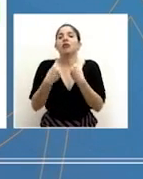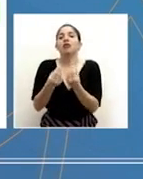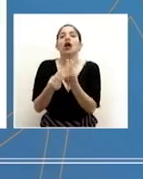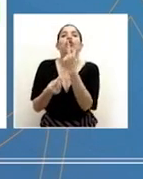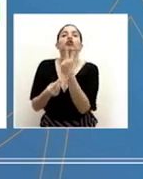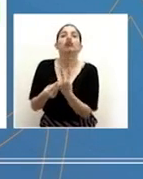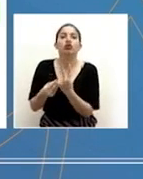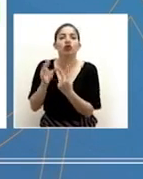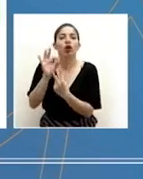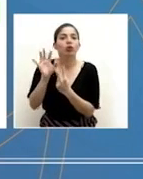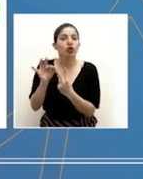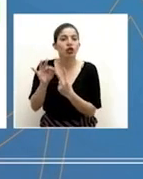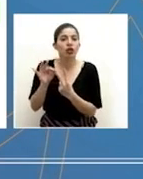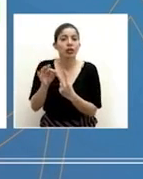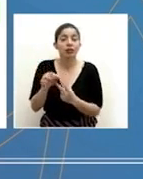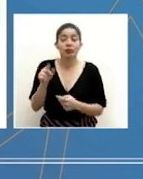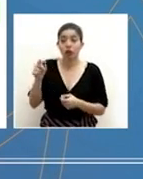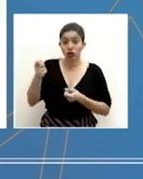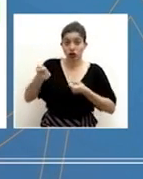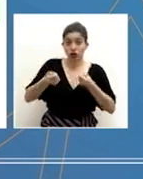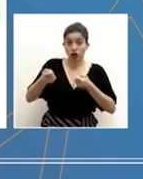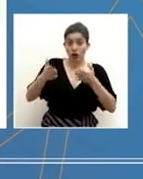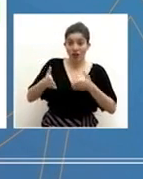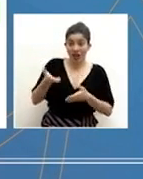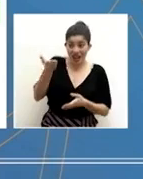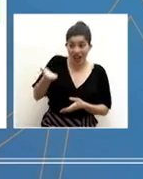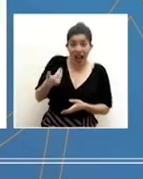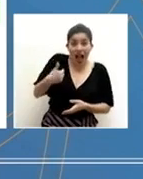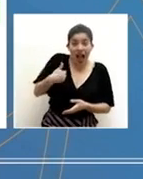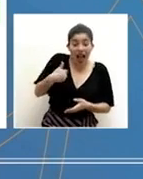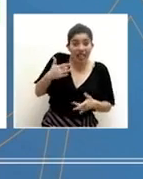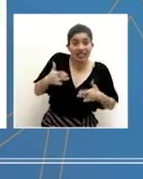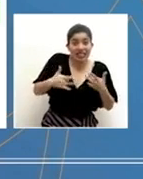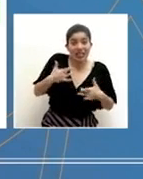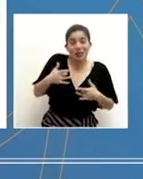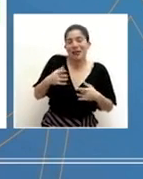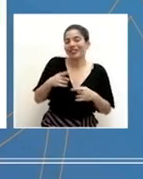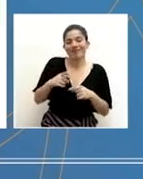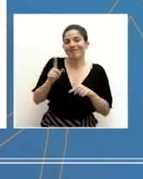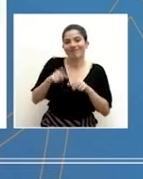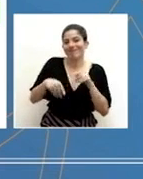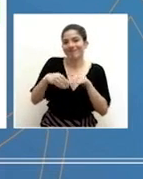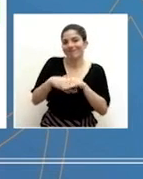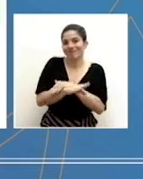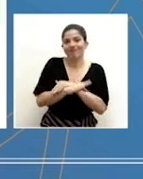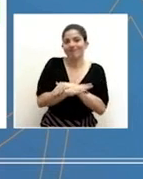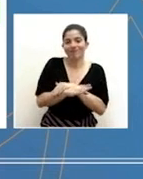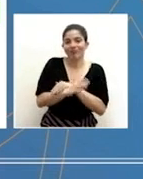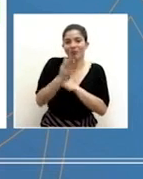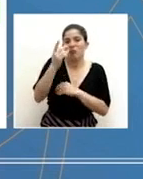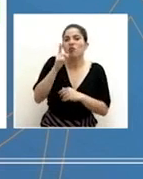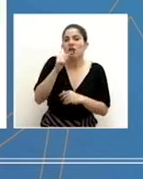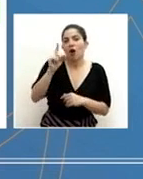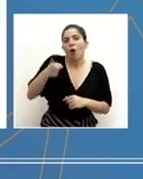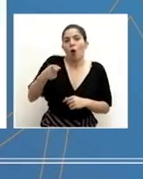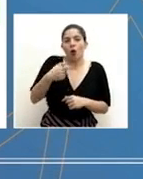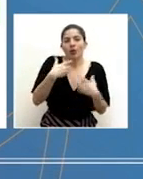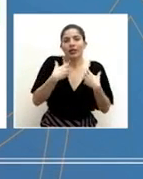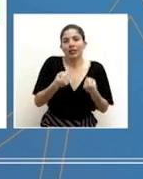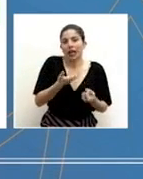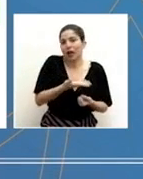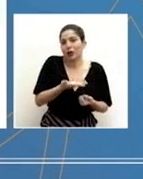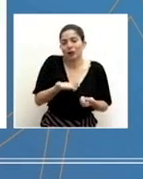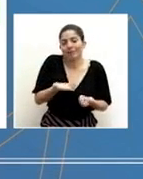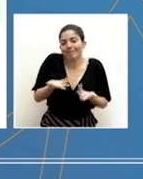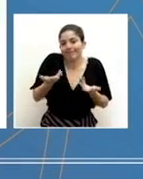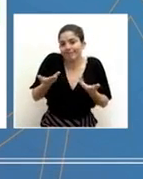dos escenarios. Si el transportista es sintomático, no puede ingresar, esto por orden de las autoridades de salud y